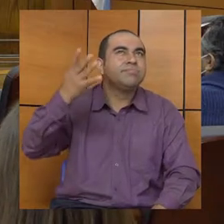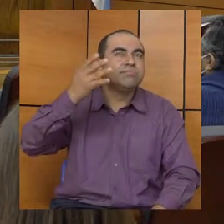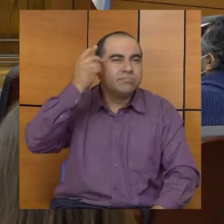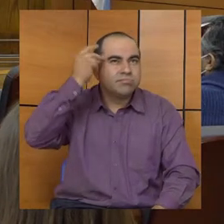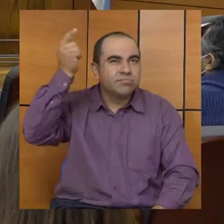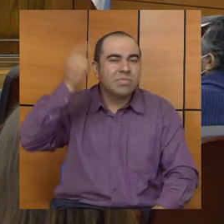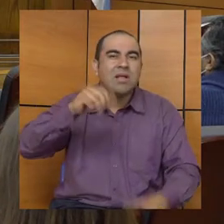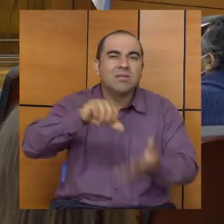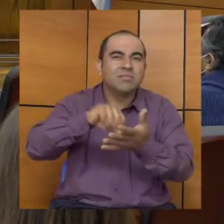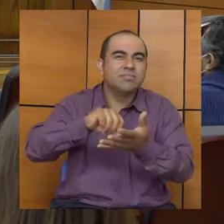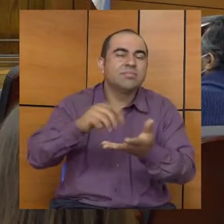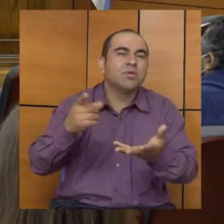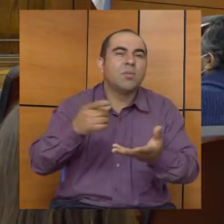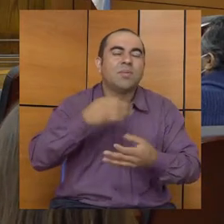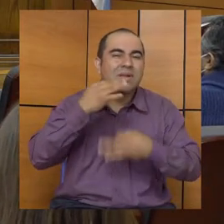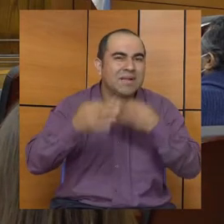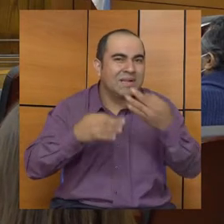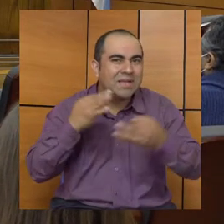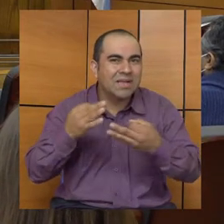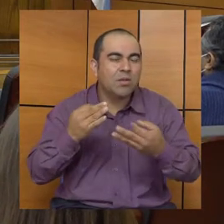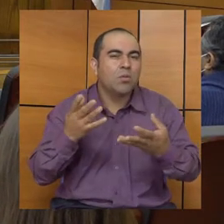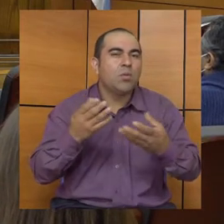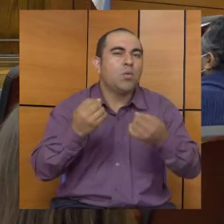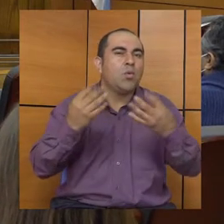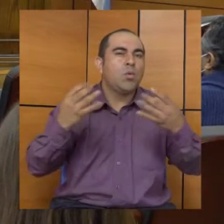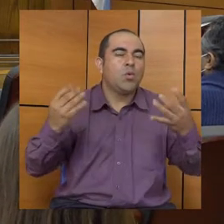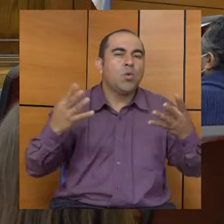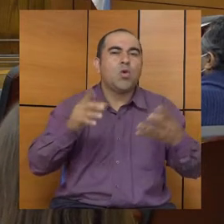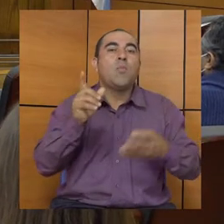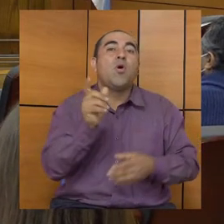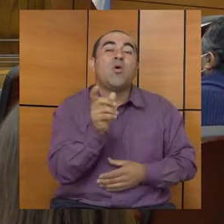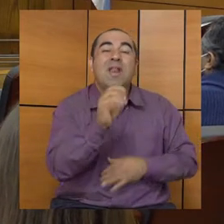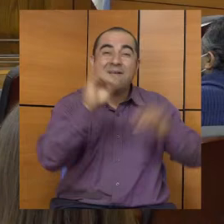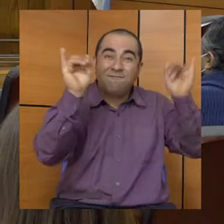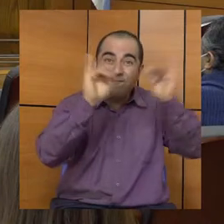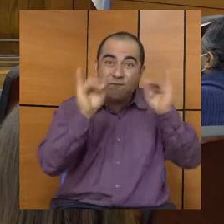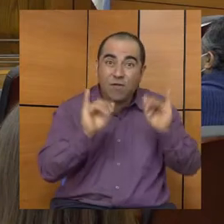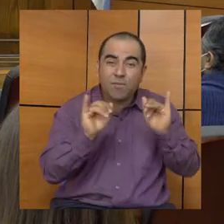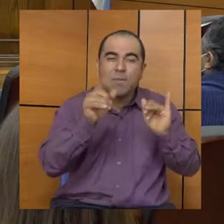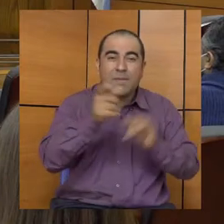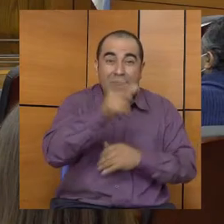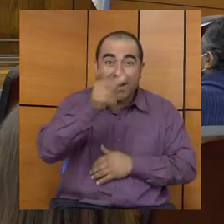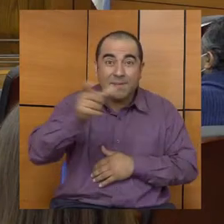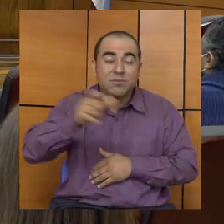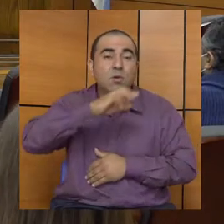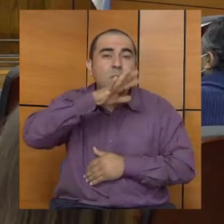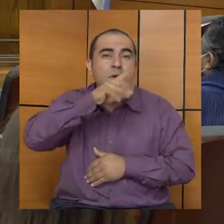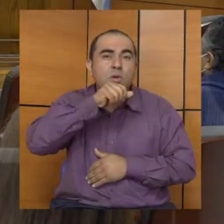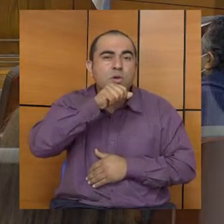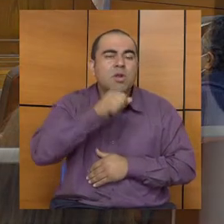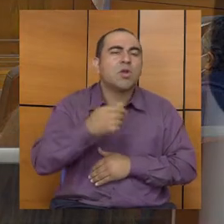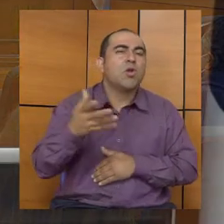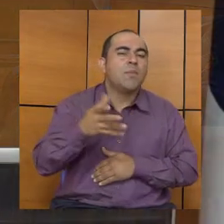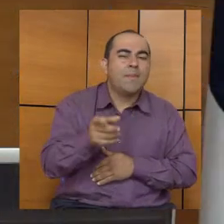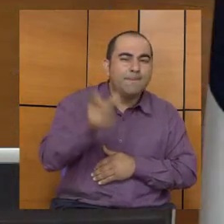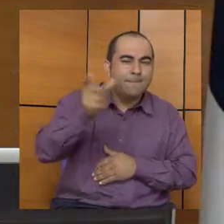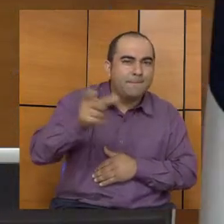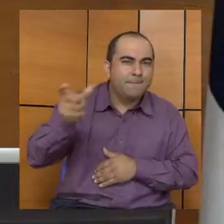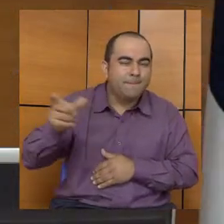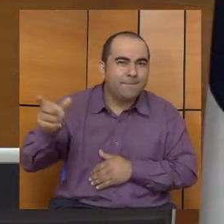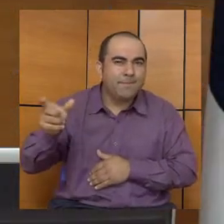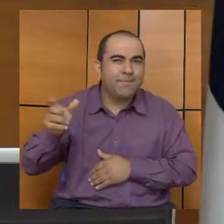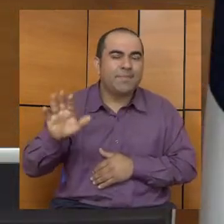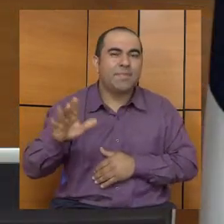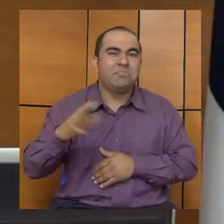es romper un estereotipo. Tenemos un estereotipo de las personas mayores, pues como personas muy, muy